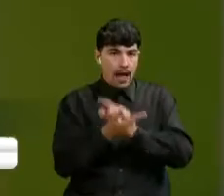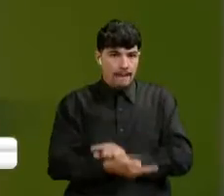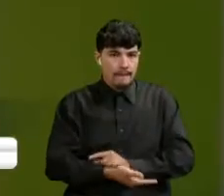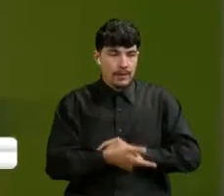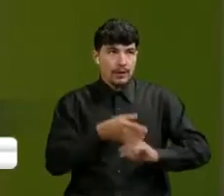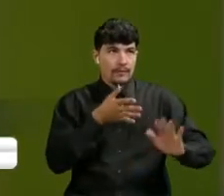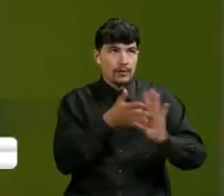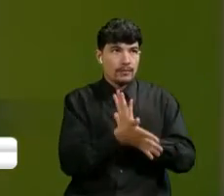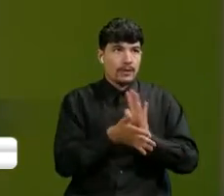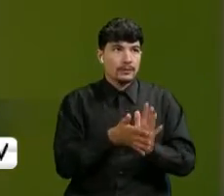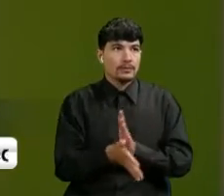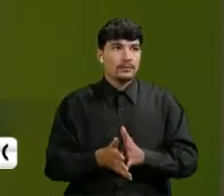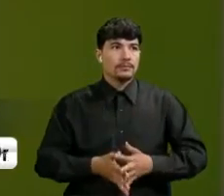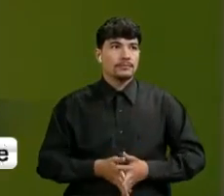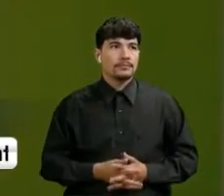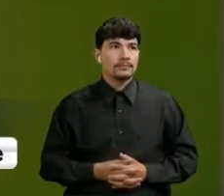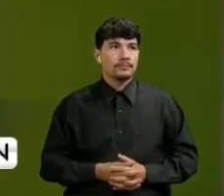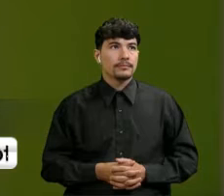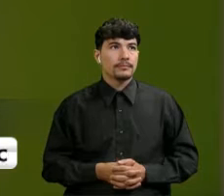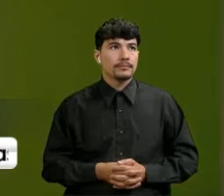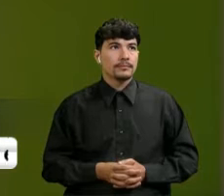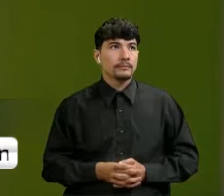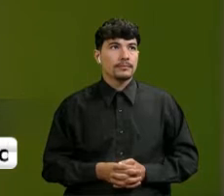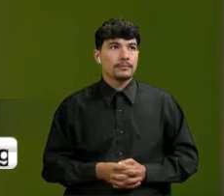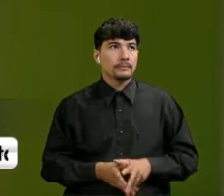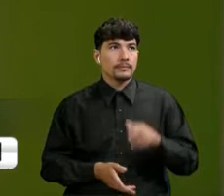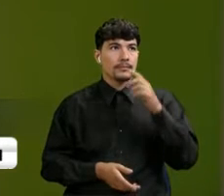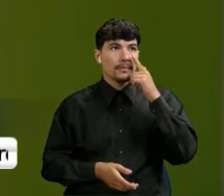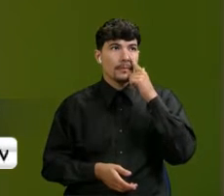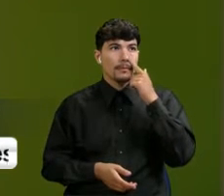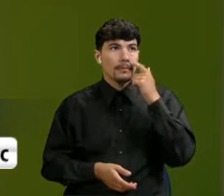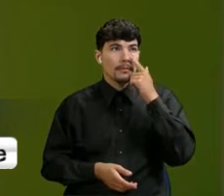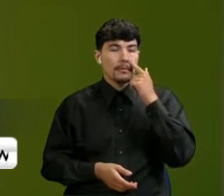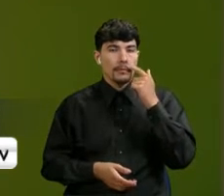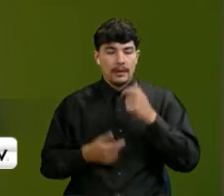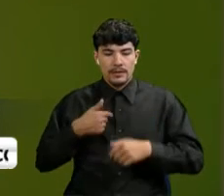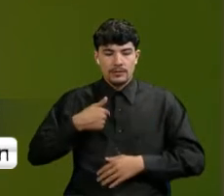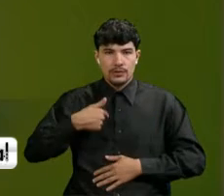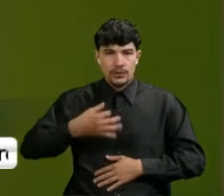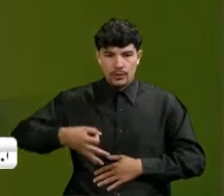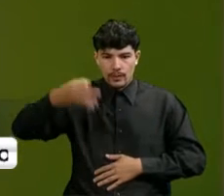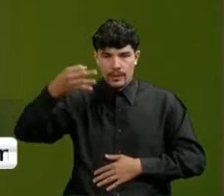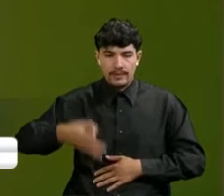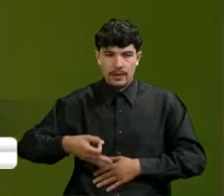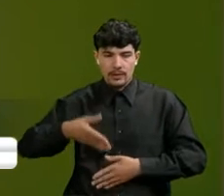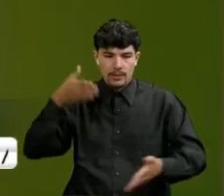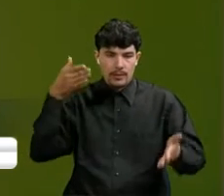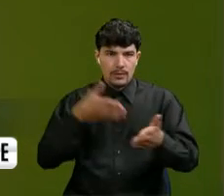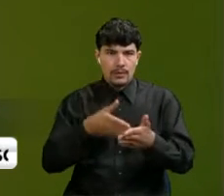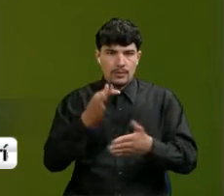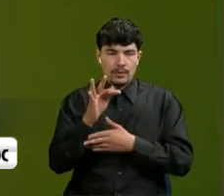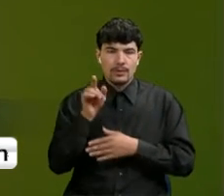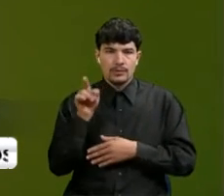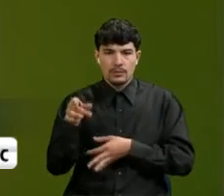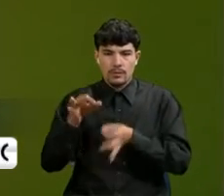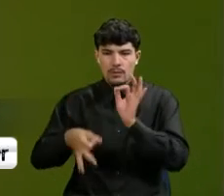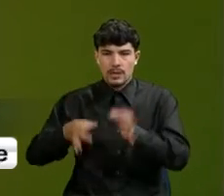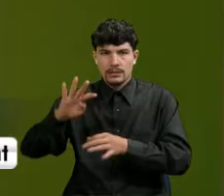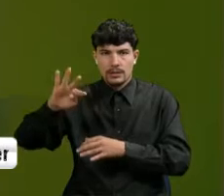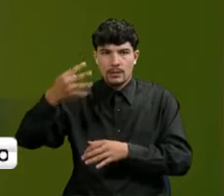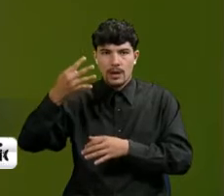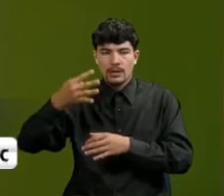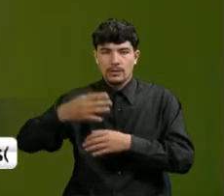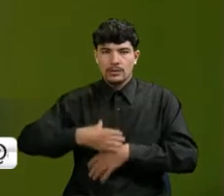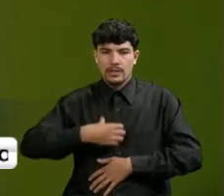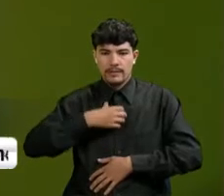para dar cumplimiento del fallo de tutela de la juez cuarta civil municipal de